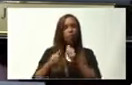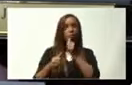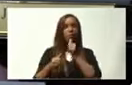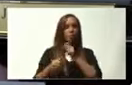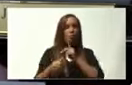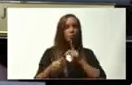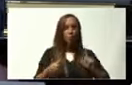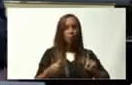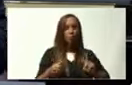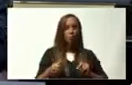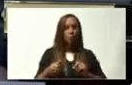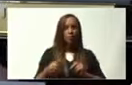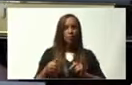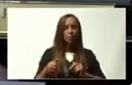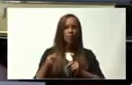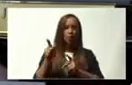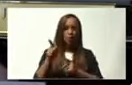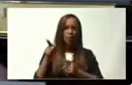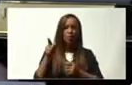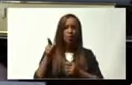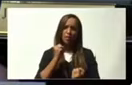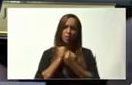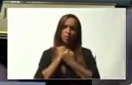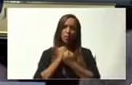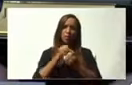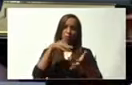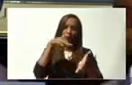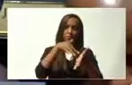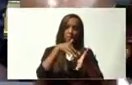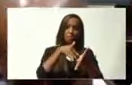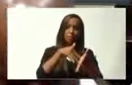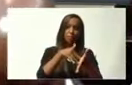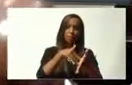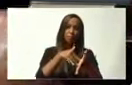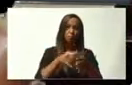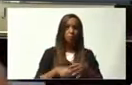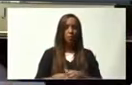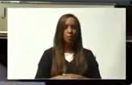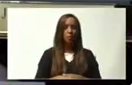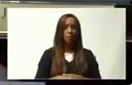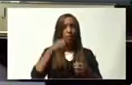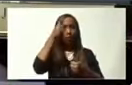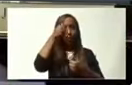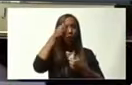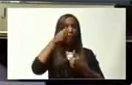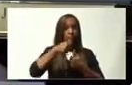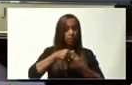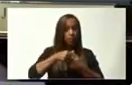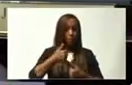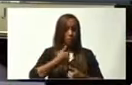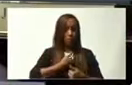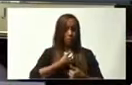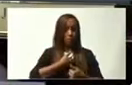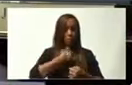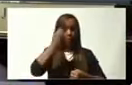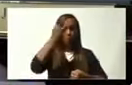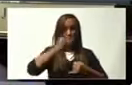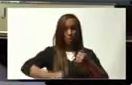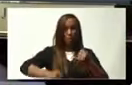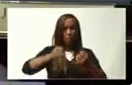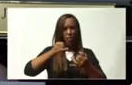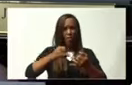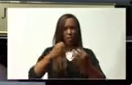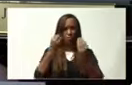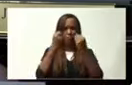tesis sobre esa parte. Debo decirle que de manera astuta e